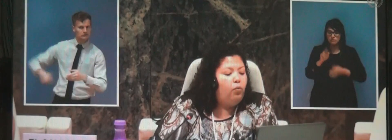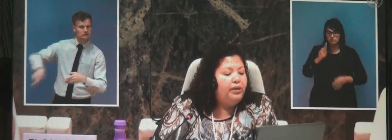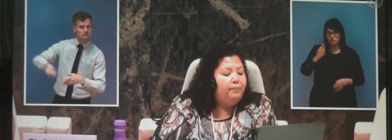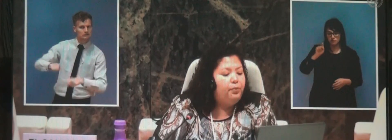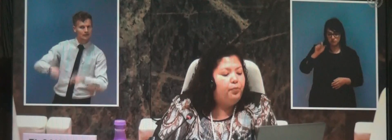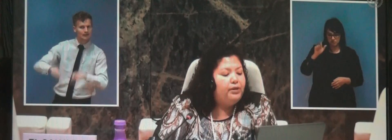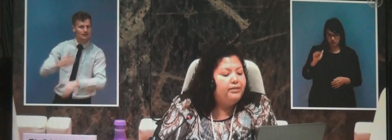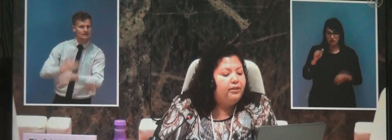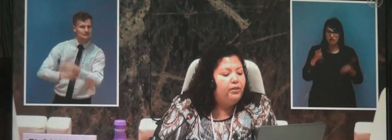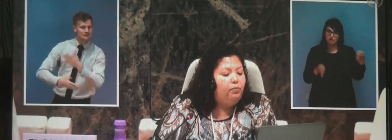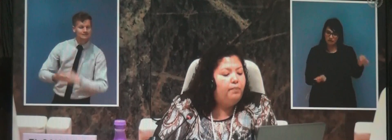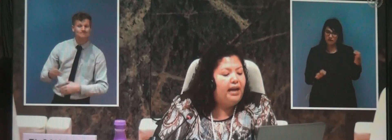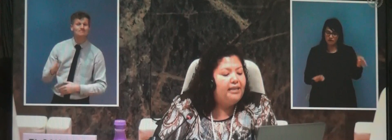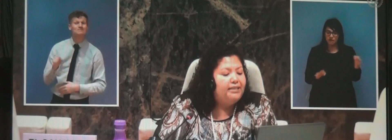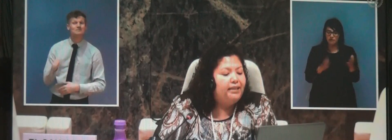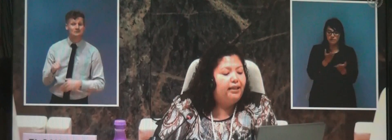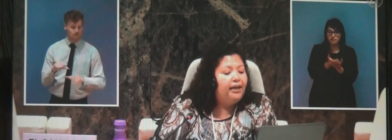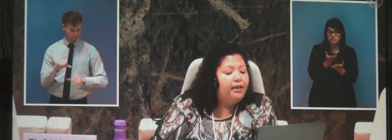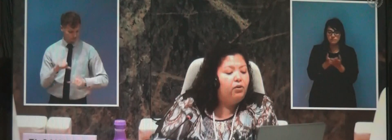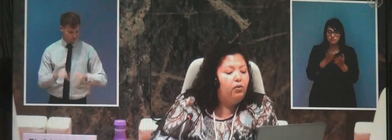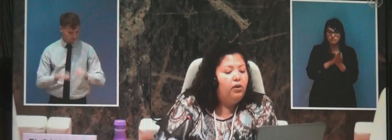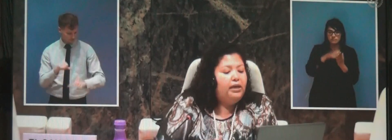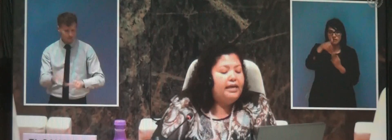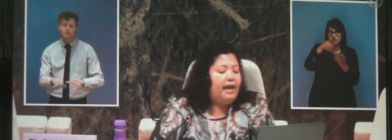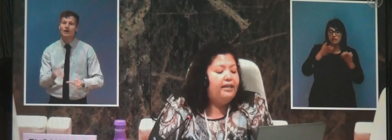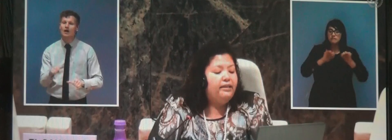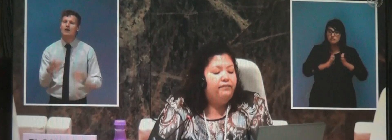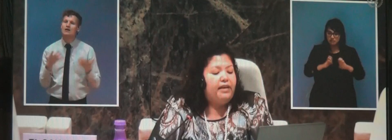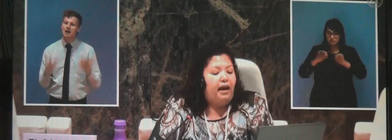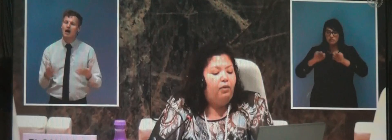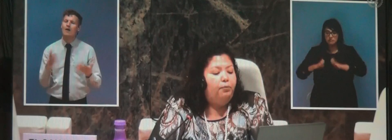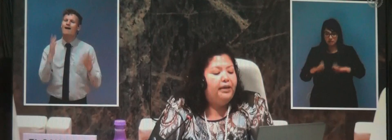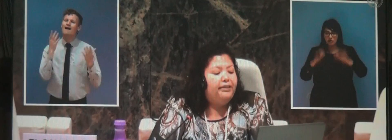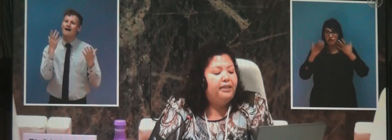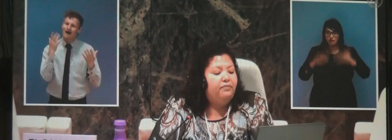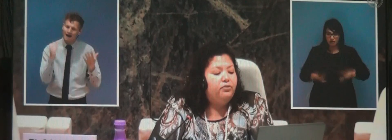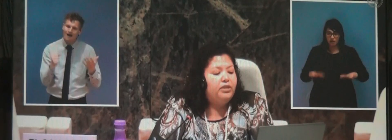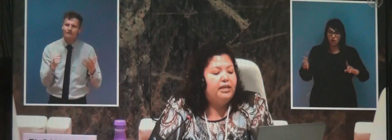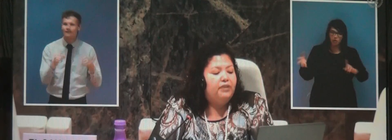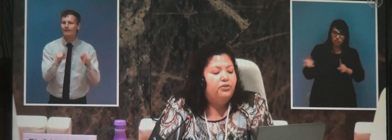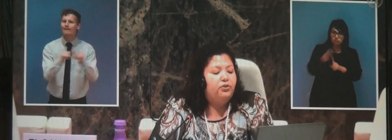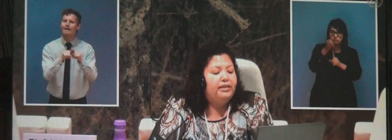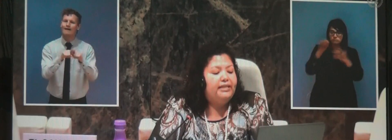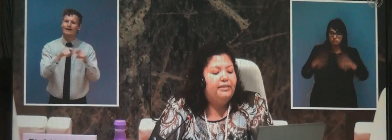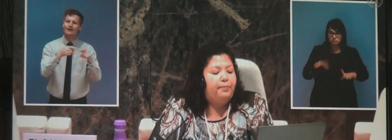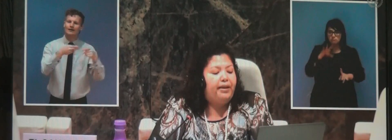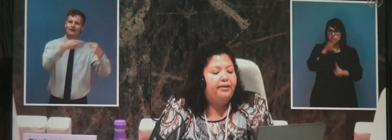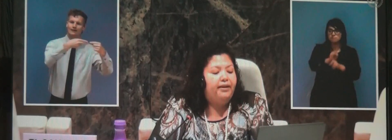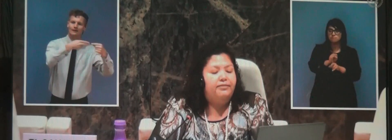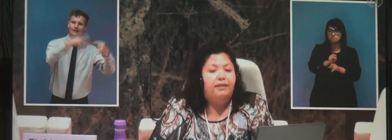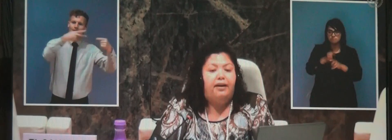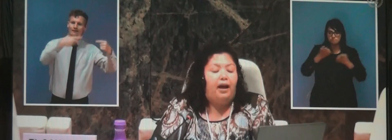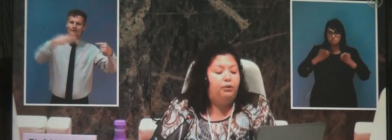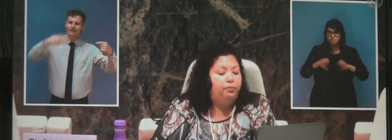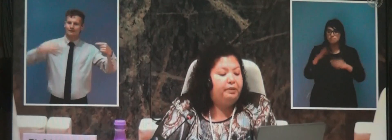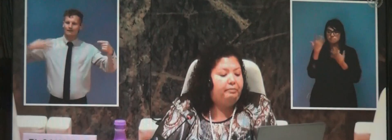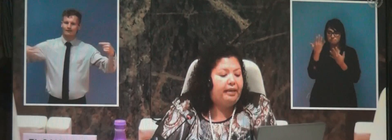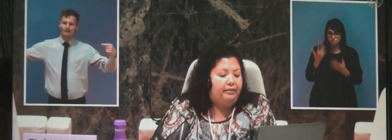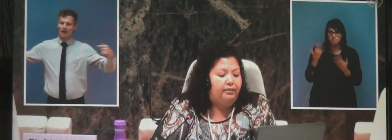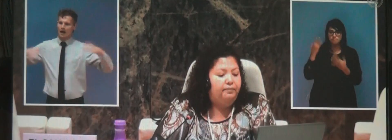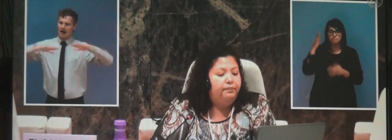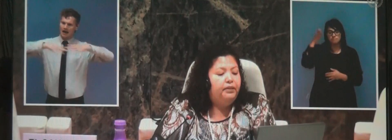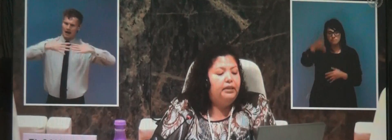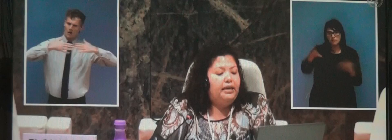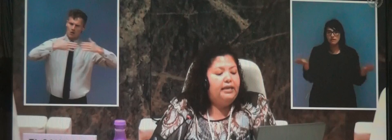cuenta con una propuesta de un plan estratégico que ha identificado objetivos y acciones que se esperan realizar al